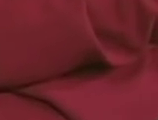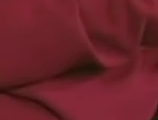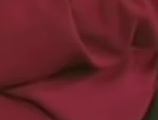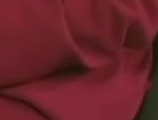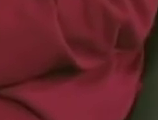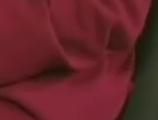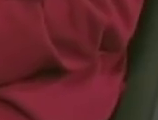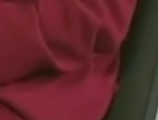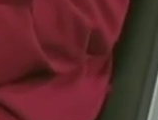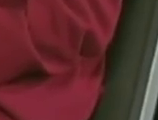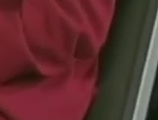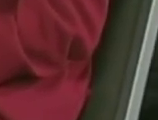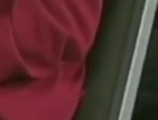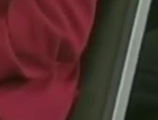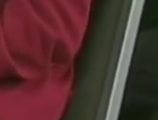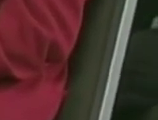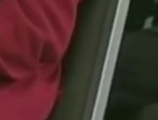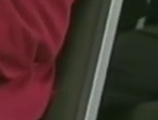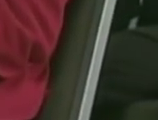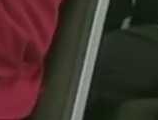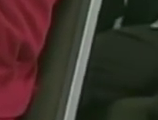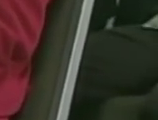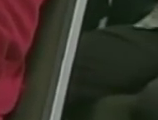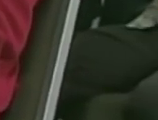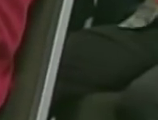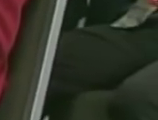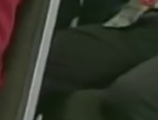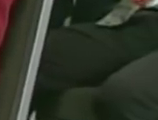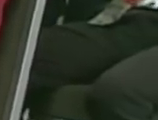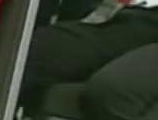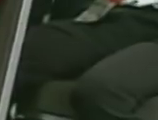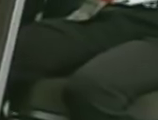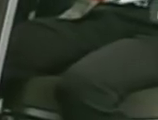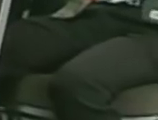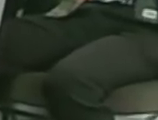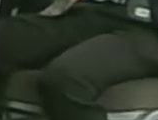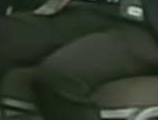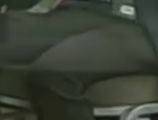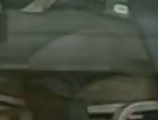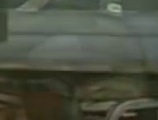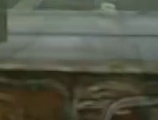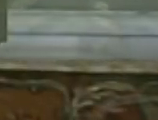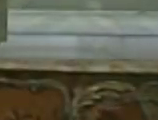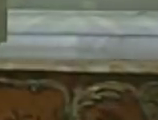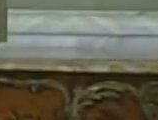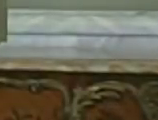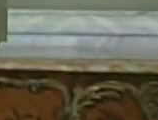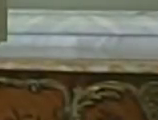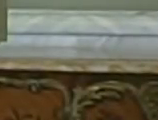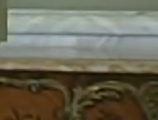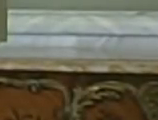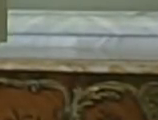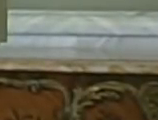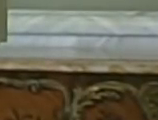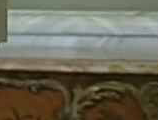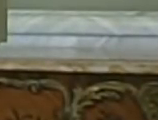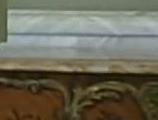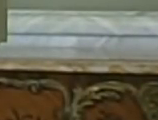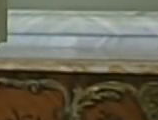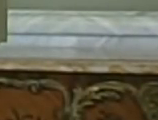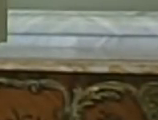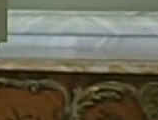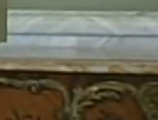voluntad política entre los dos países. En la fecha 17 de mayo hemos realizado una videoconferencia